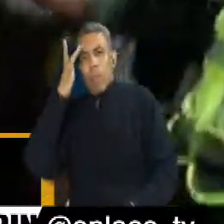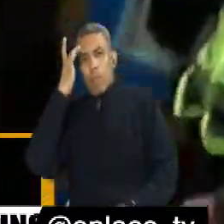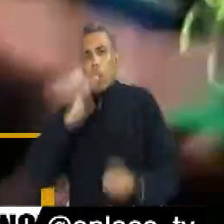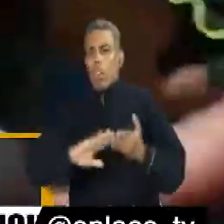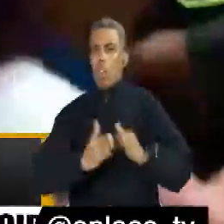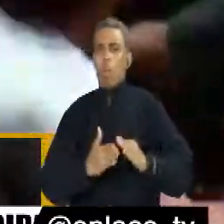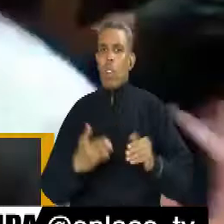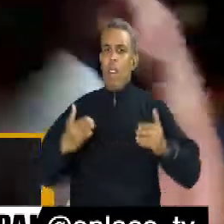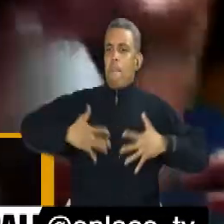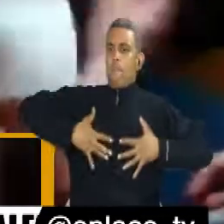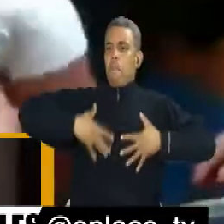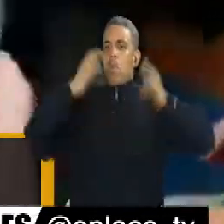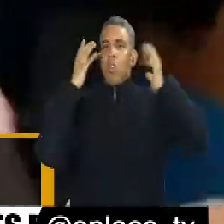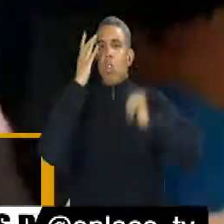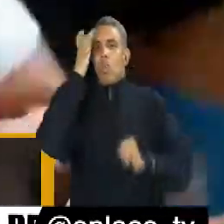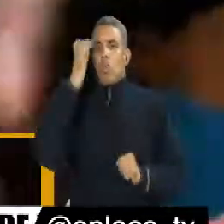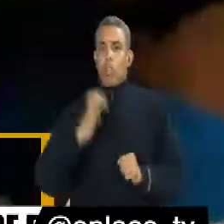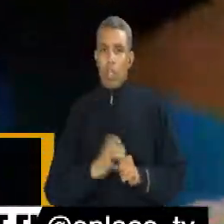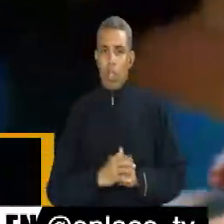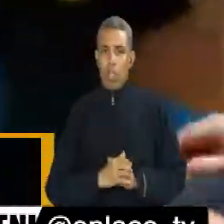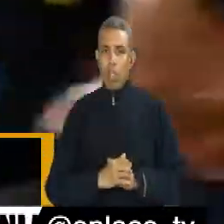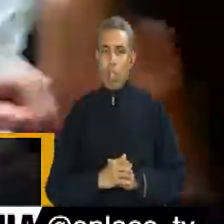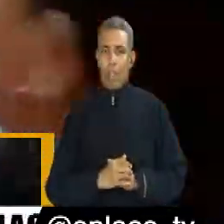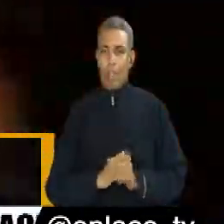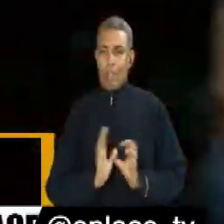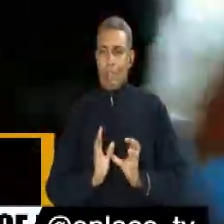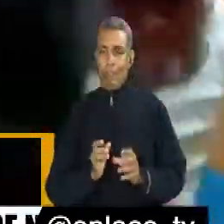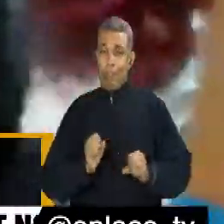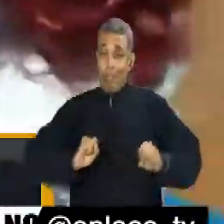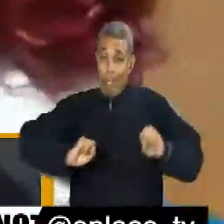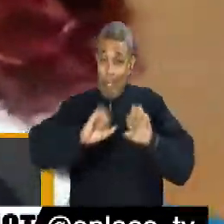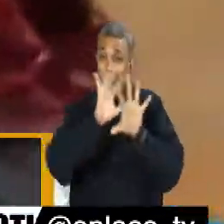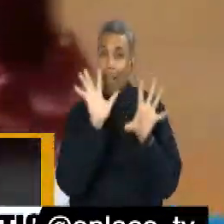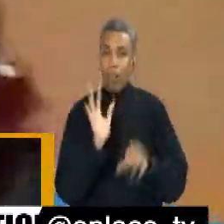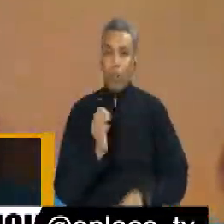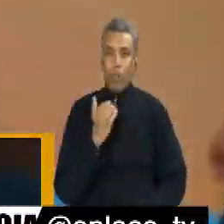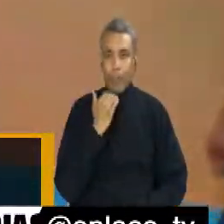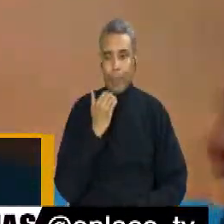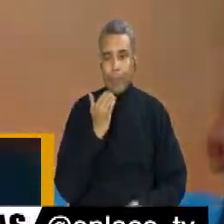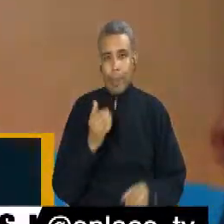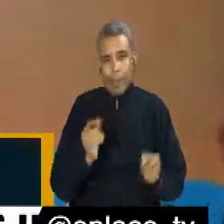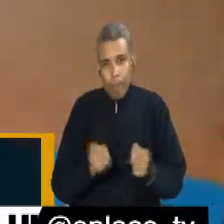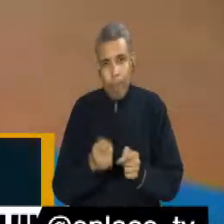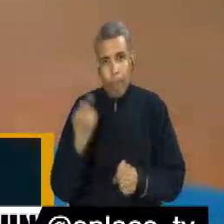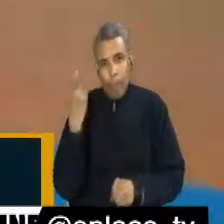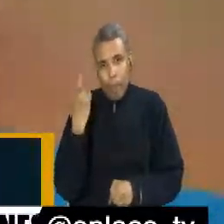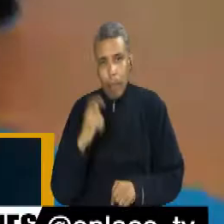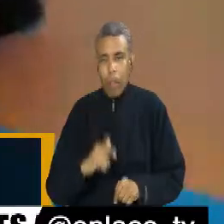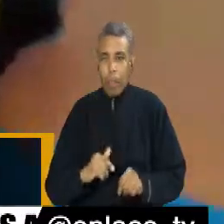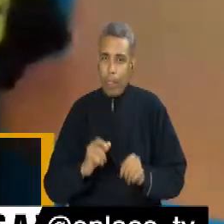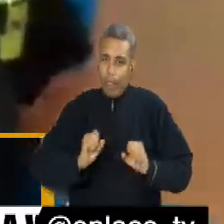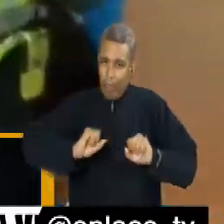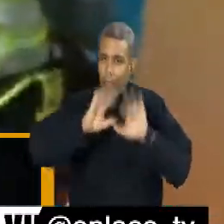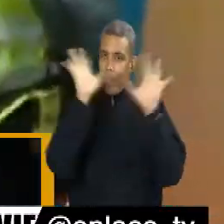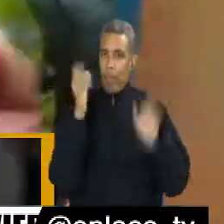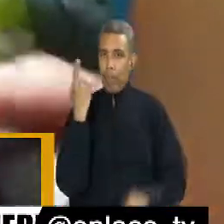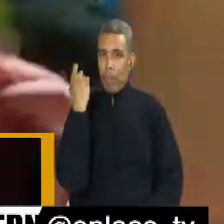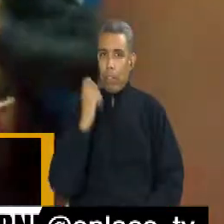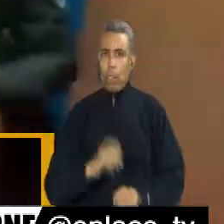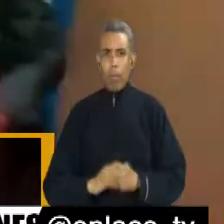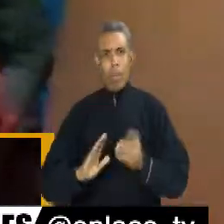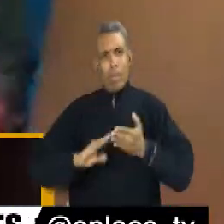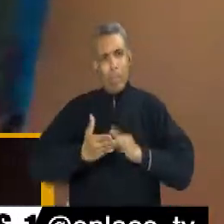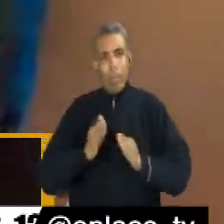que trata de impedir la detención de este joven en el barrio El Palmar, comuna 4 de Barranca Bermeja, una gresca que se